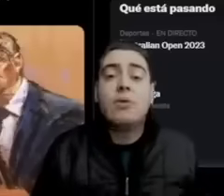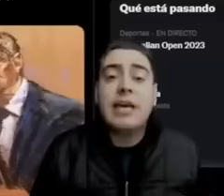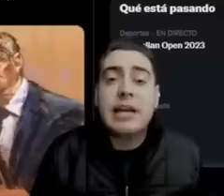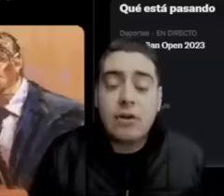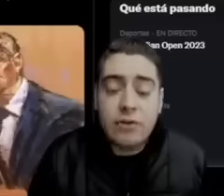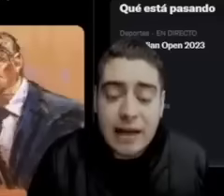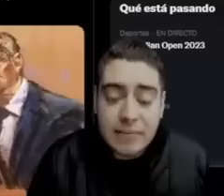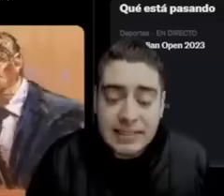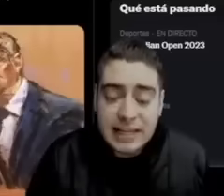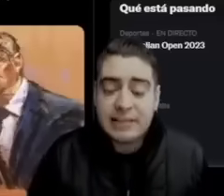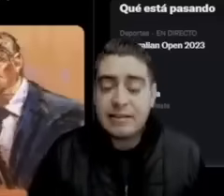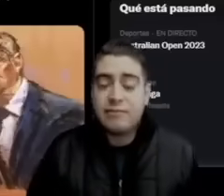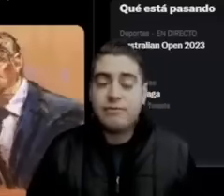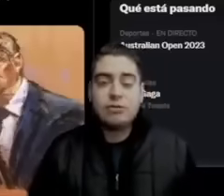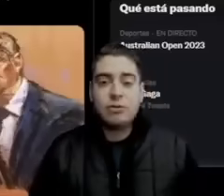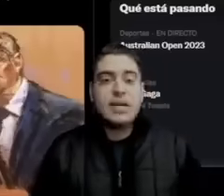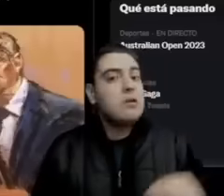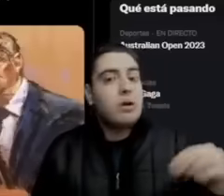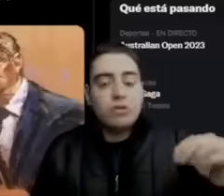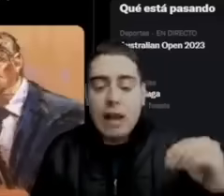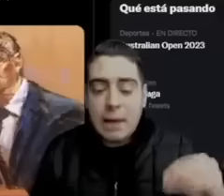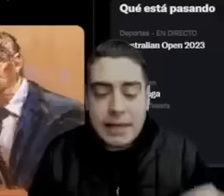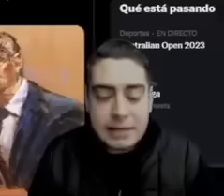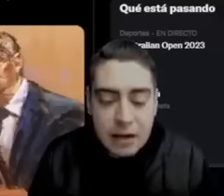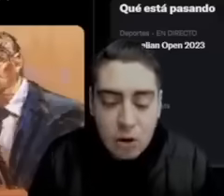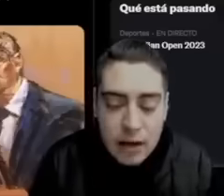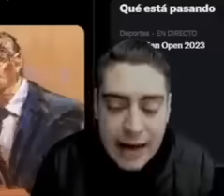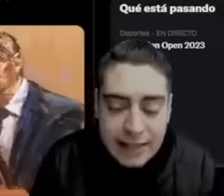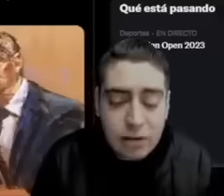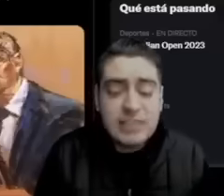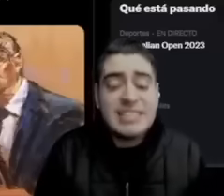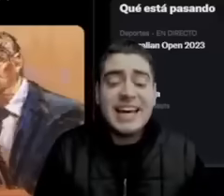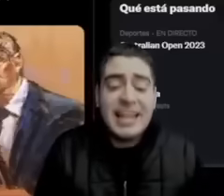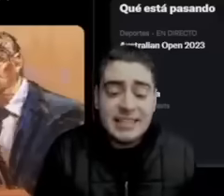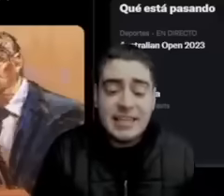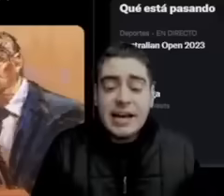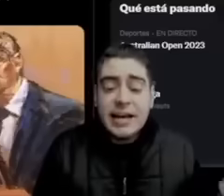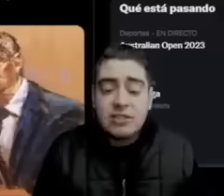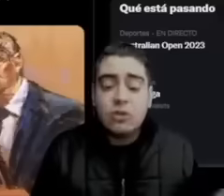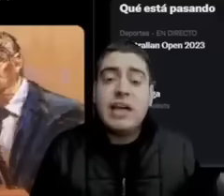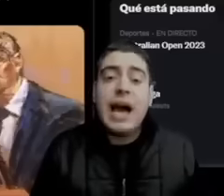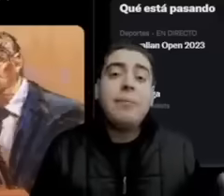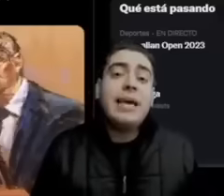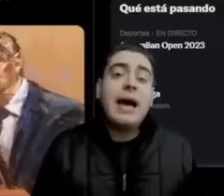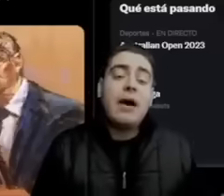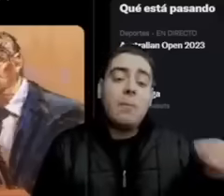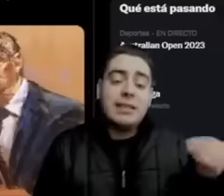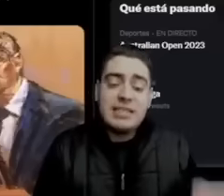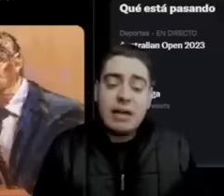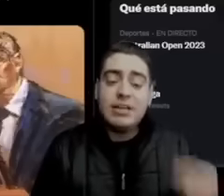el gobierno de Vicente Fox. O sea, no solamente con Calderón, desde antes esto ya